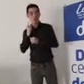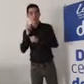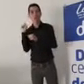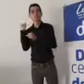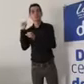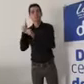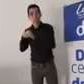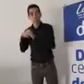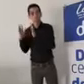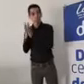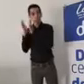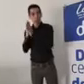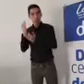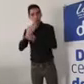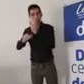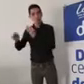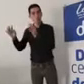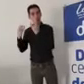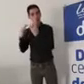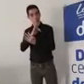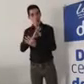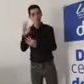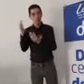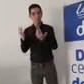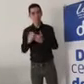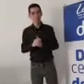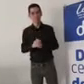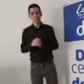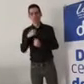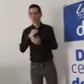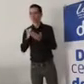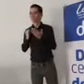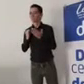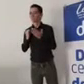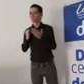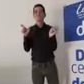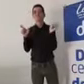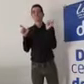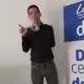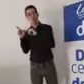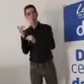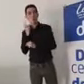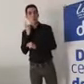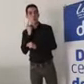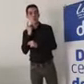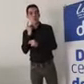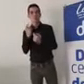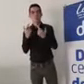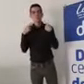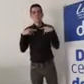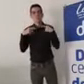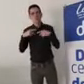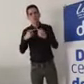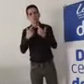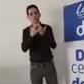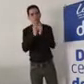política y hicimos una campaña maravillosa con voluntarios jóvenes, con líderes sociales en el territorio, en el transporte